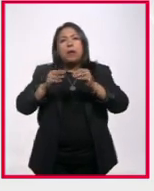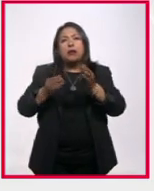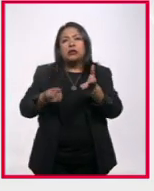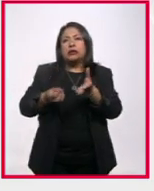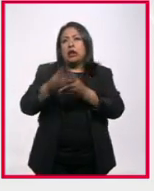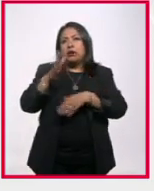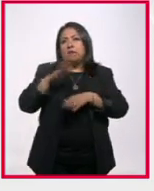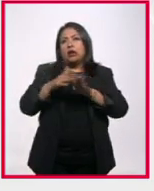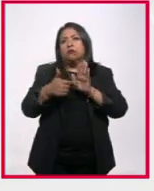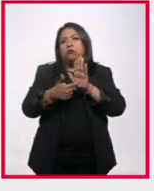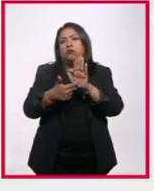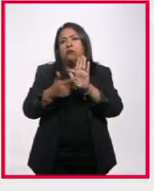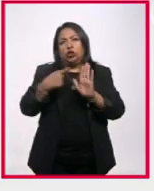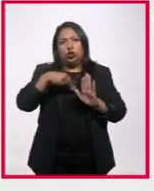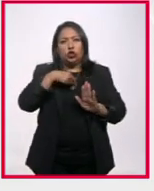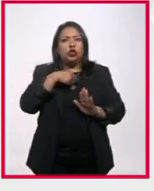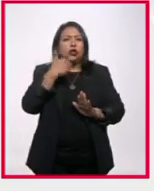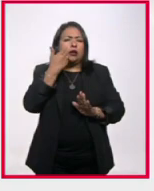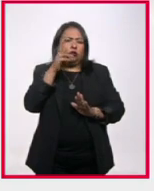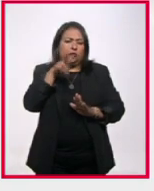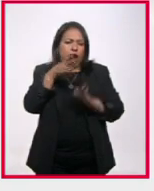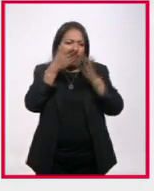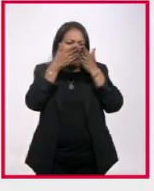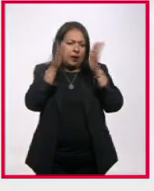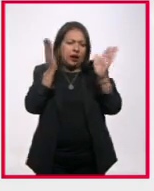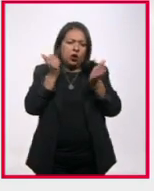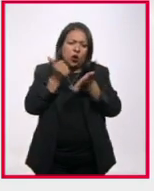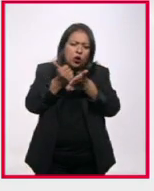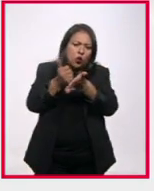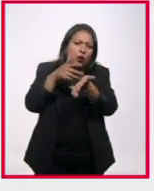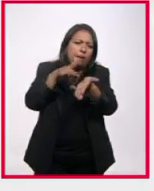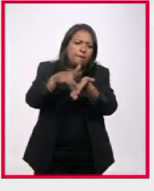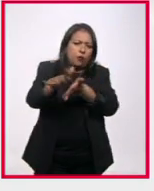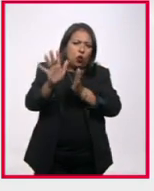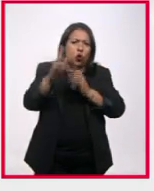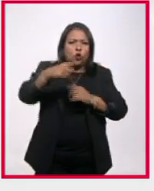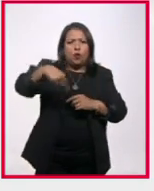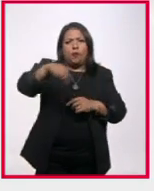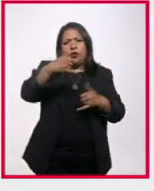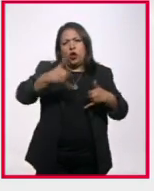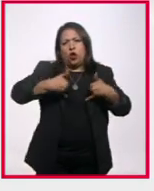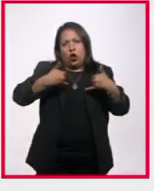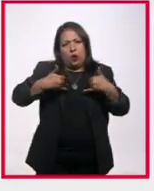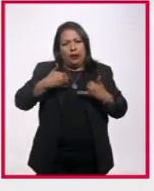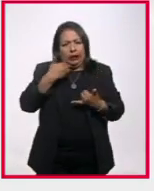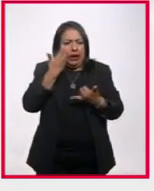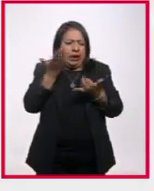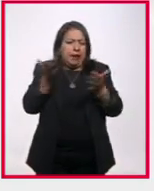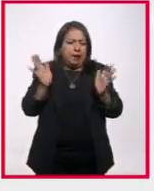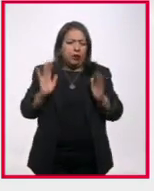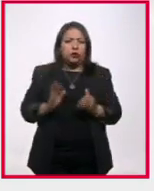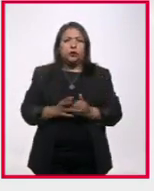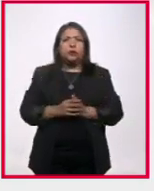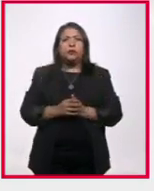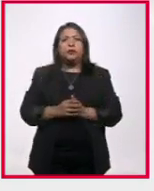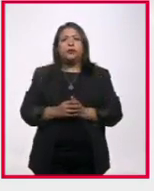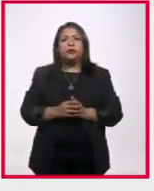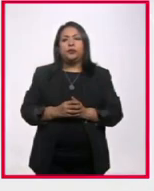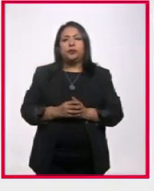todavía mucho más. O sea, nosotros estamos en la mejor disposición de apoyar a estos jóvenes.